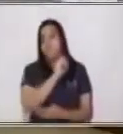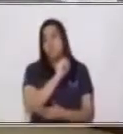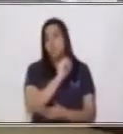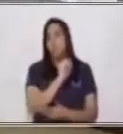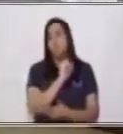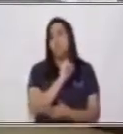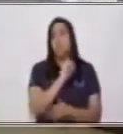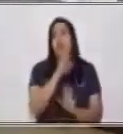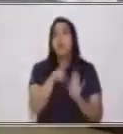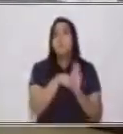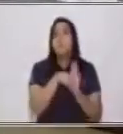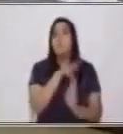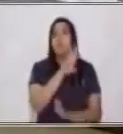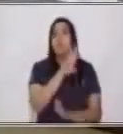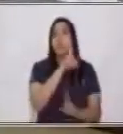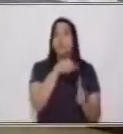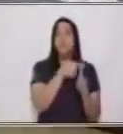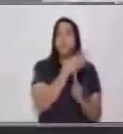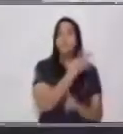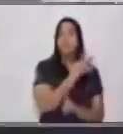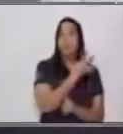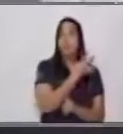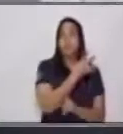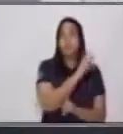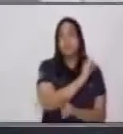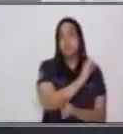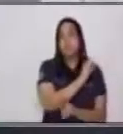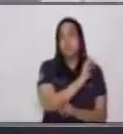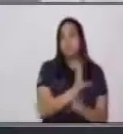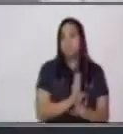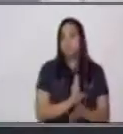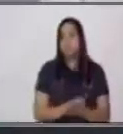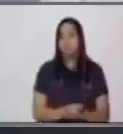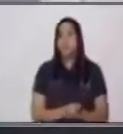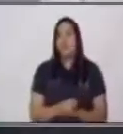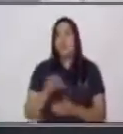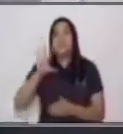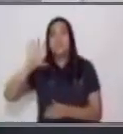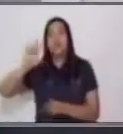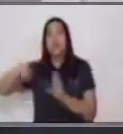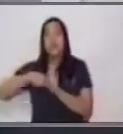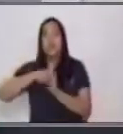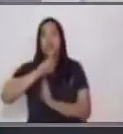dar más. 2 por 4, 2 por 2, 4. Más 1,